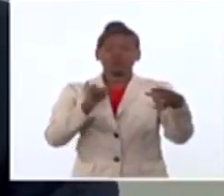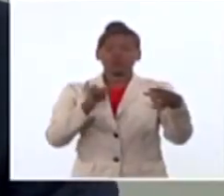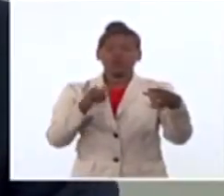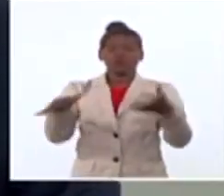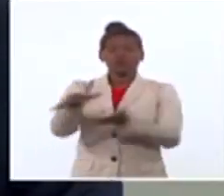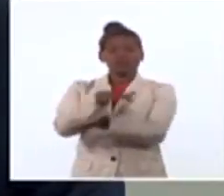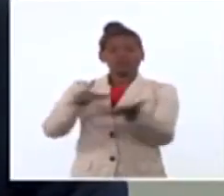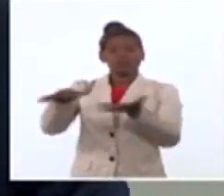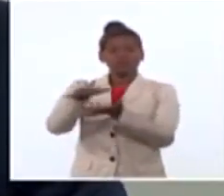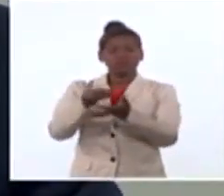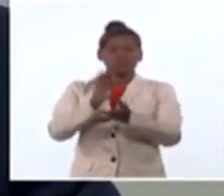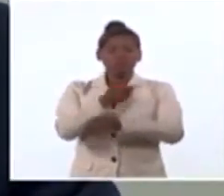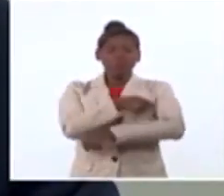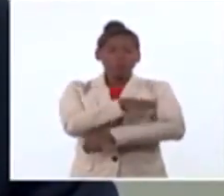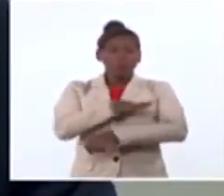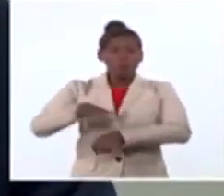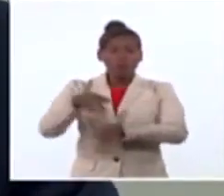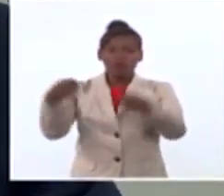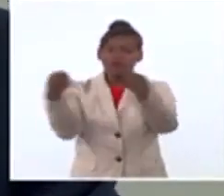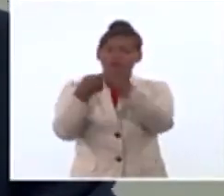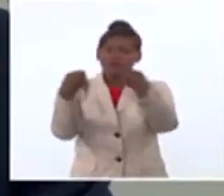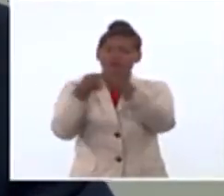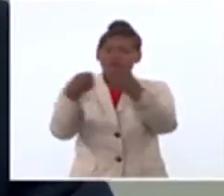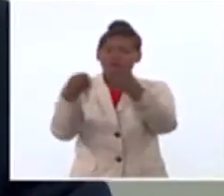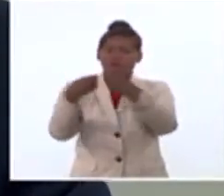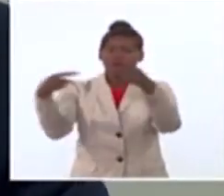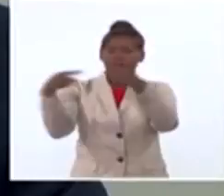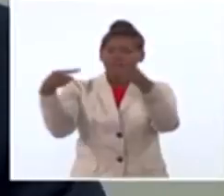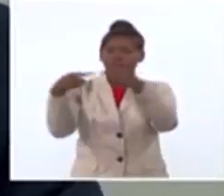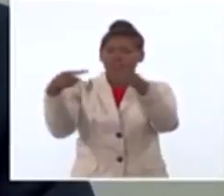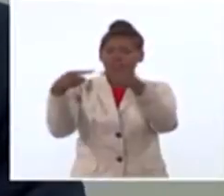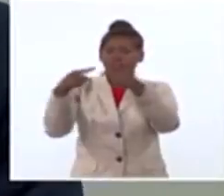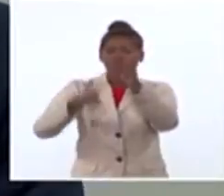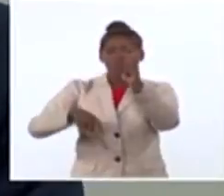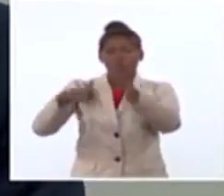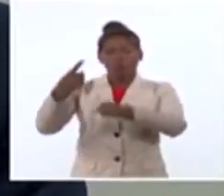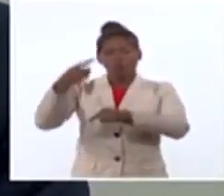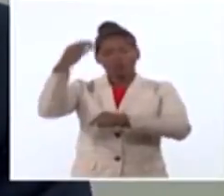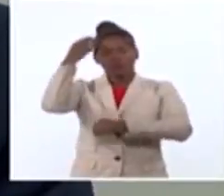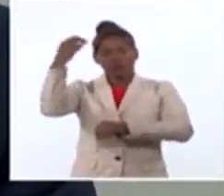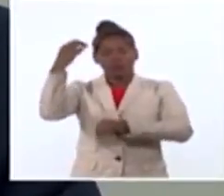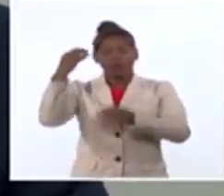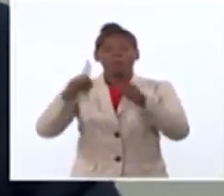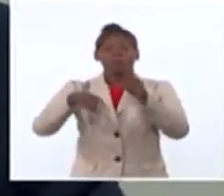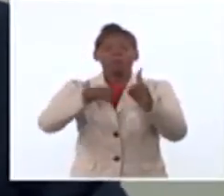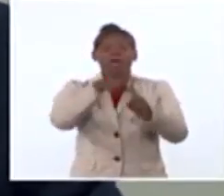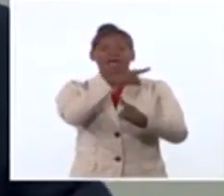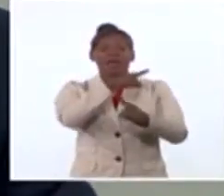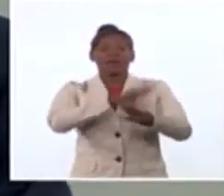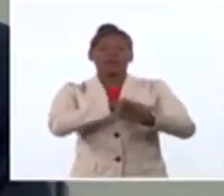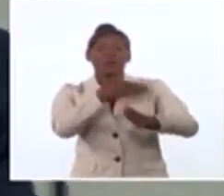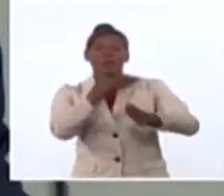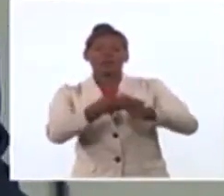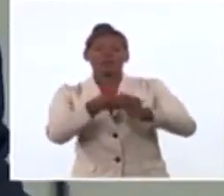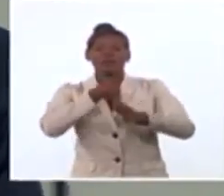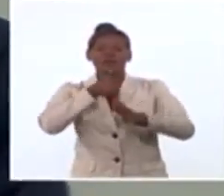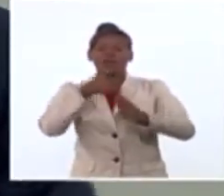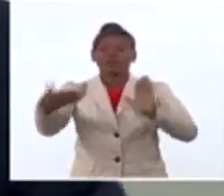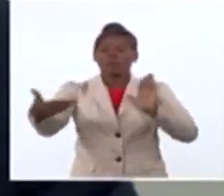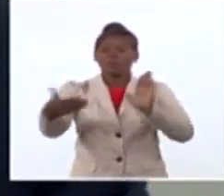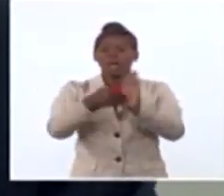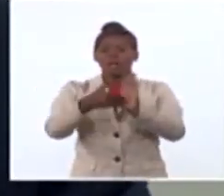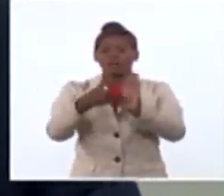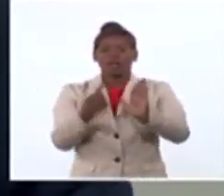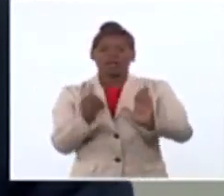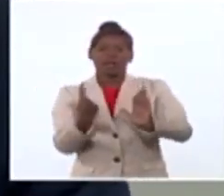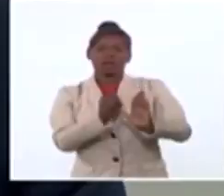objetivos de dominación, de hegemonía, de intervención en los asuntos internos de nuestro pueblo,